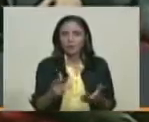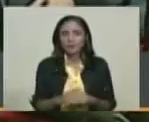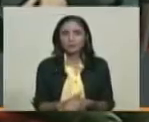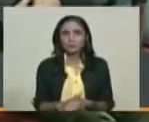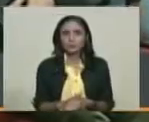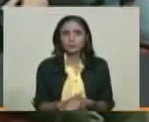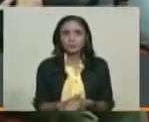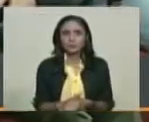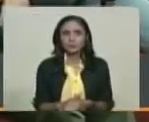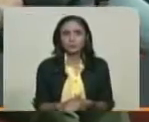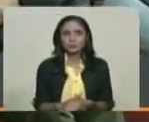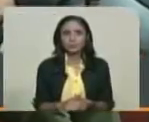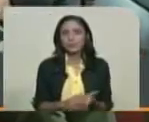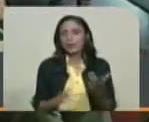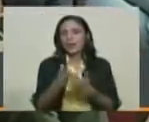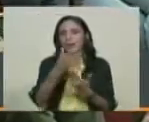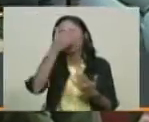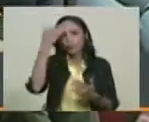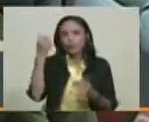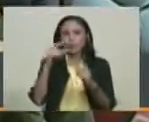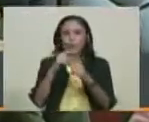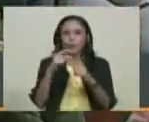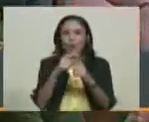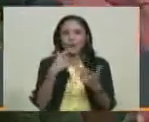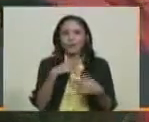No fue a esa clase.